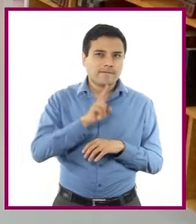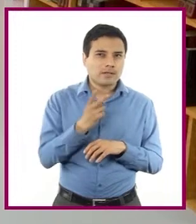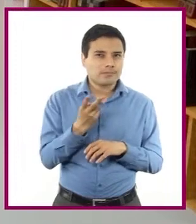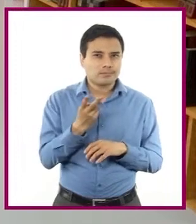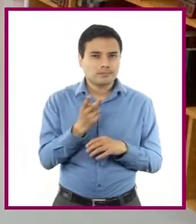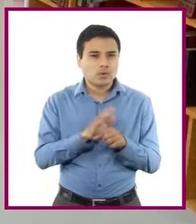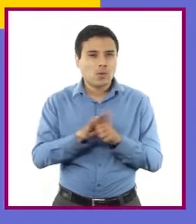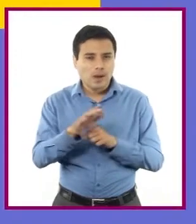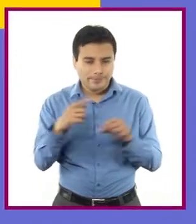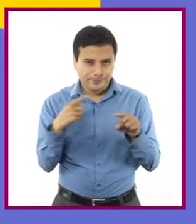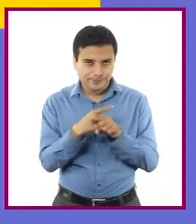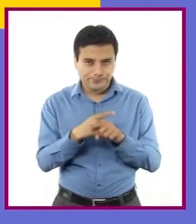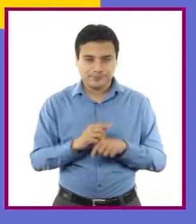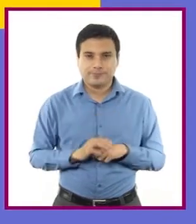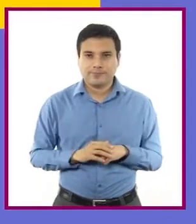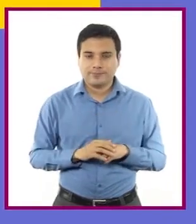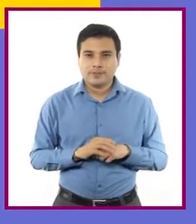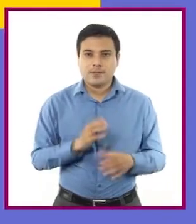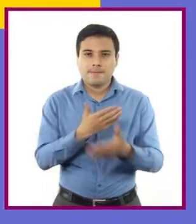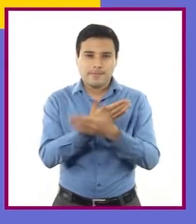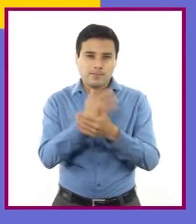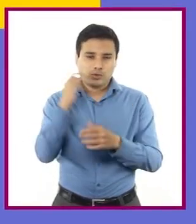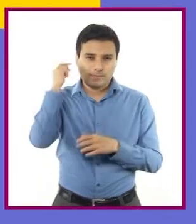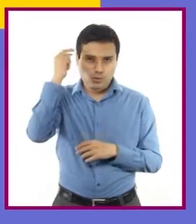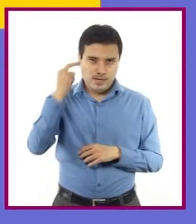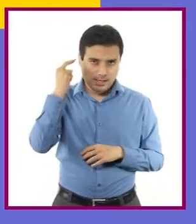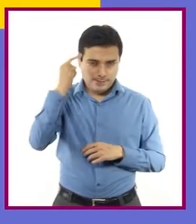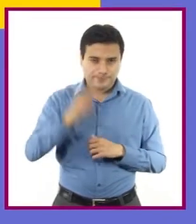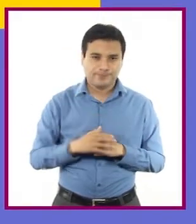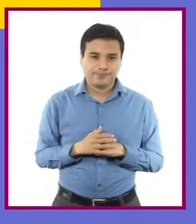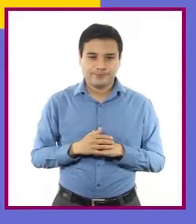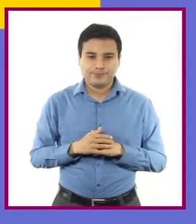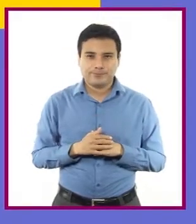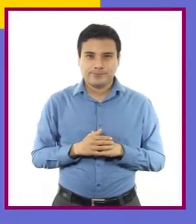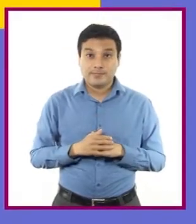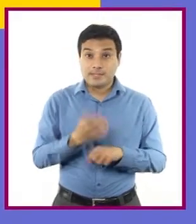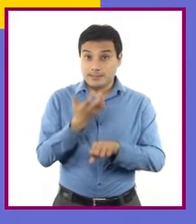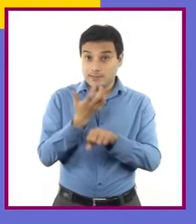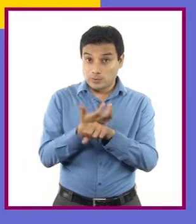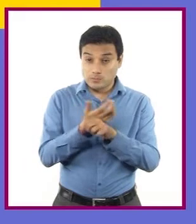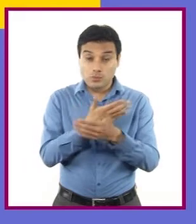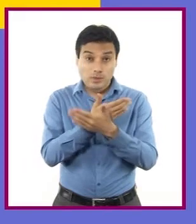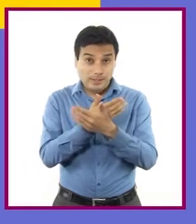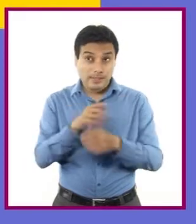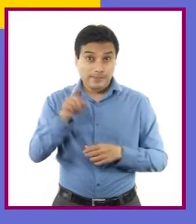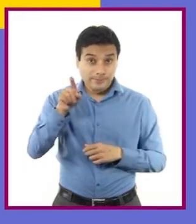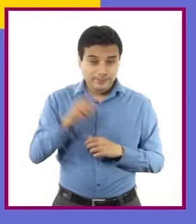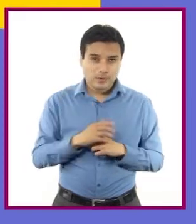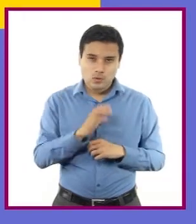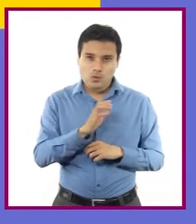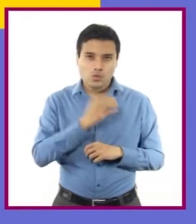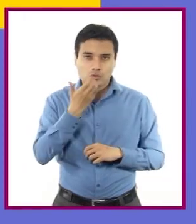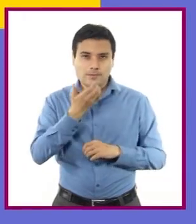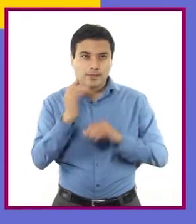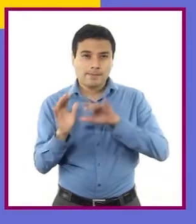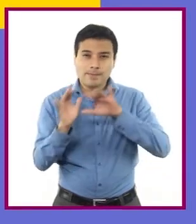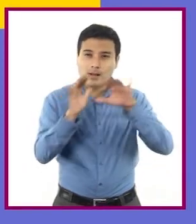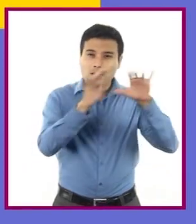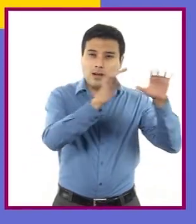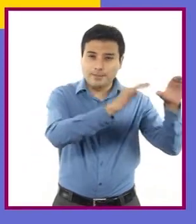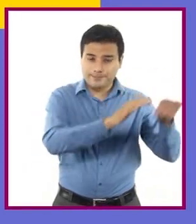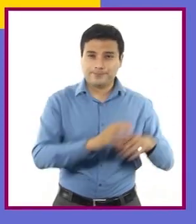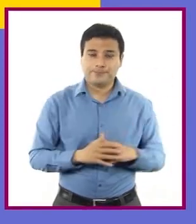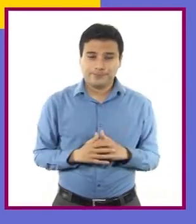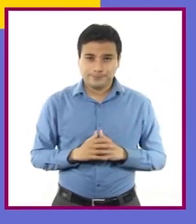se contradicen. Mariposa monarca. La monarca norteamericana es la única mariposa que realiza una travesía tan